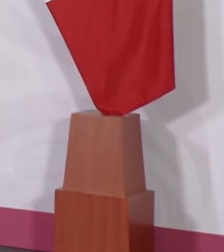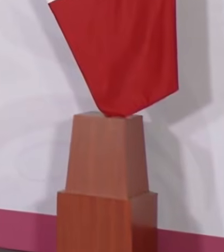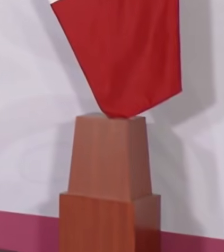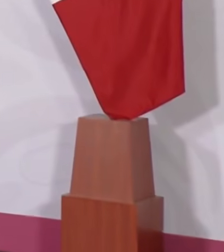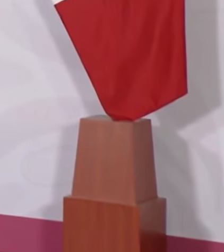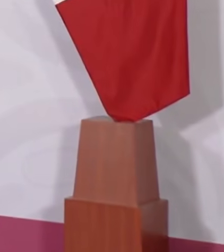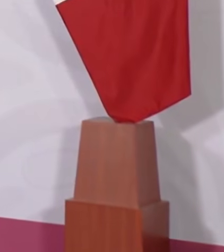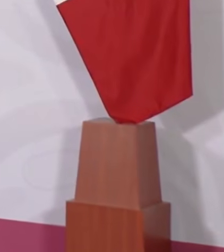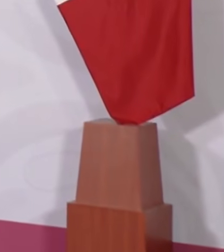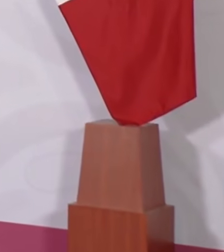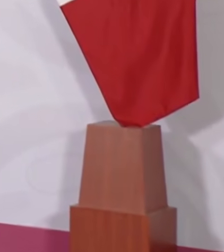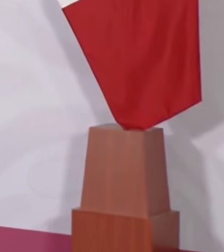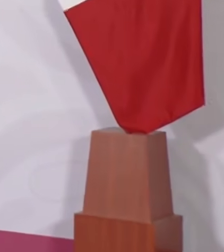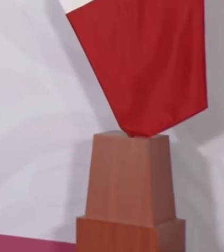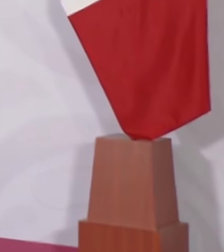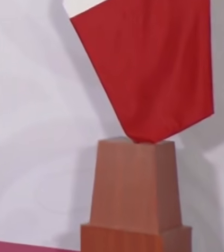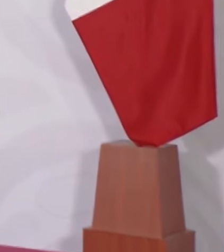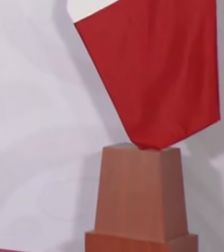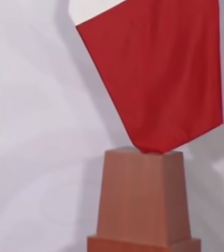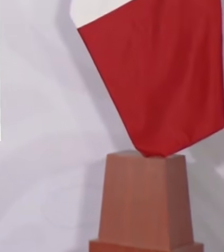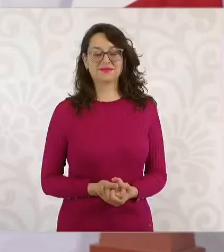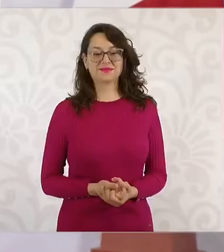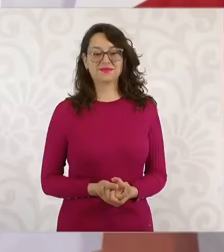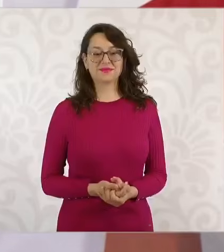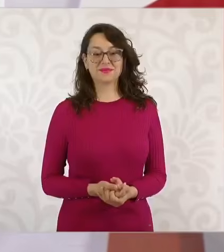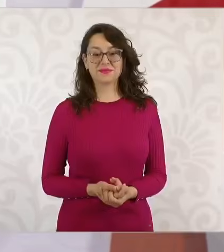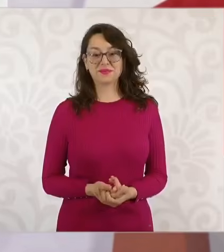Estaba así en la ventanita.